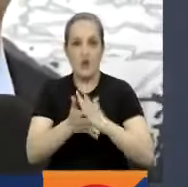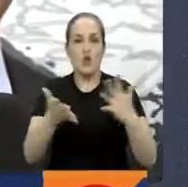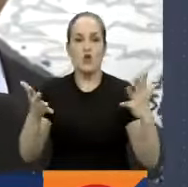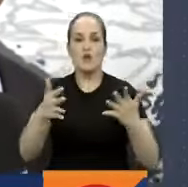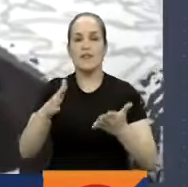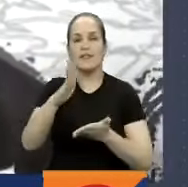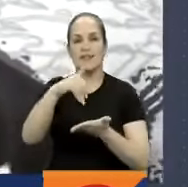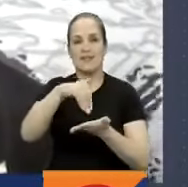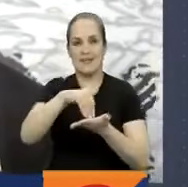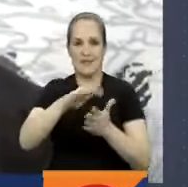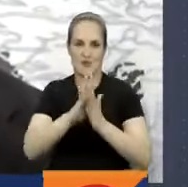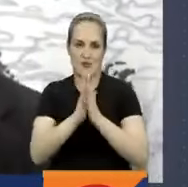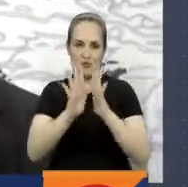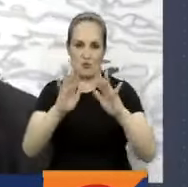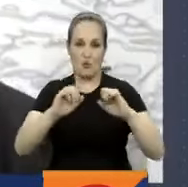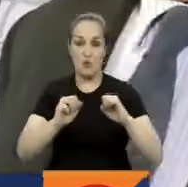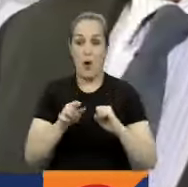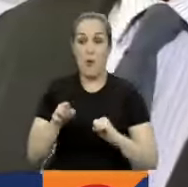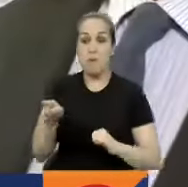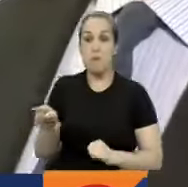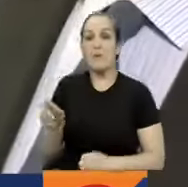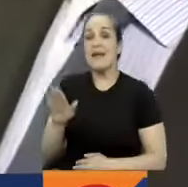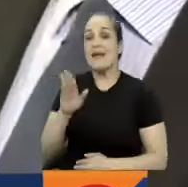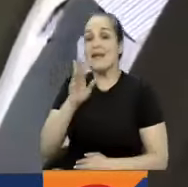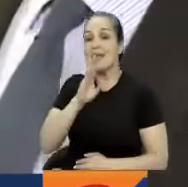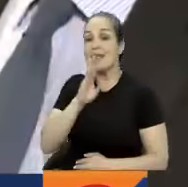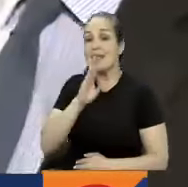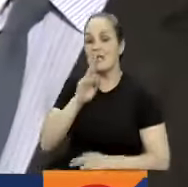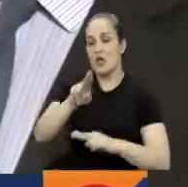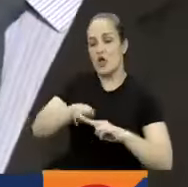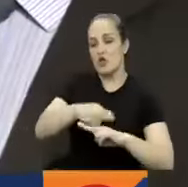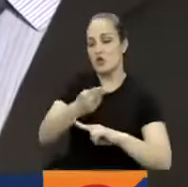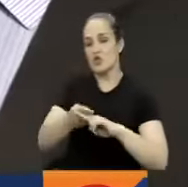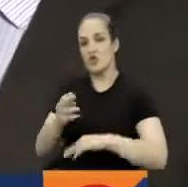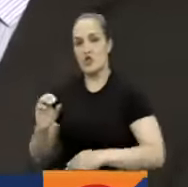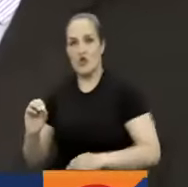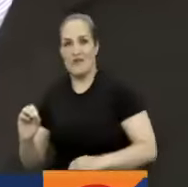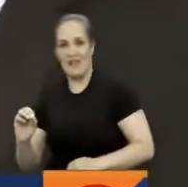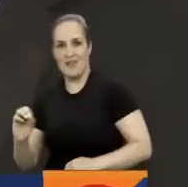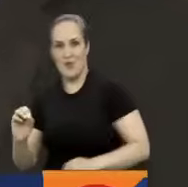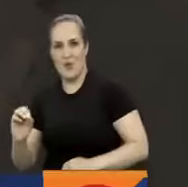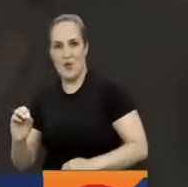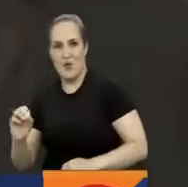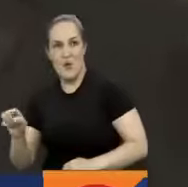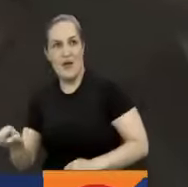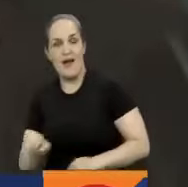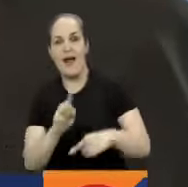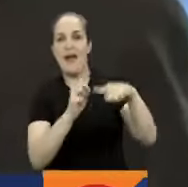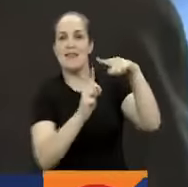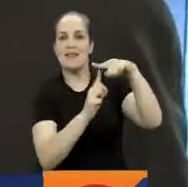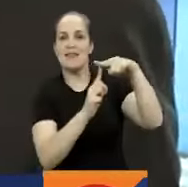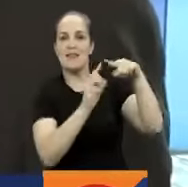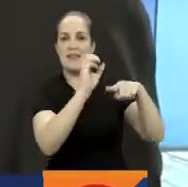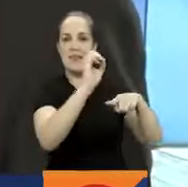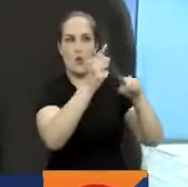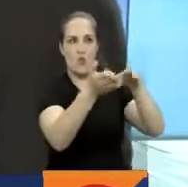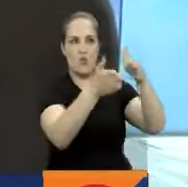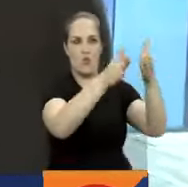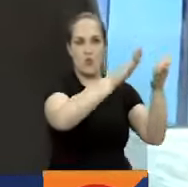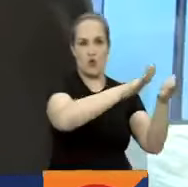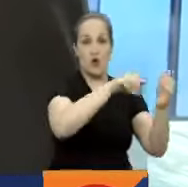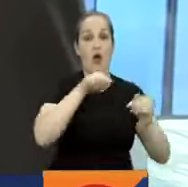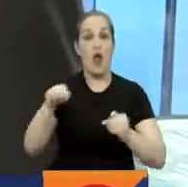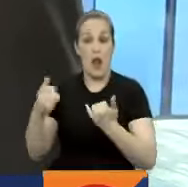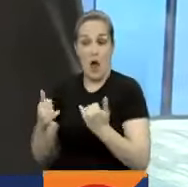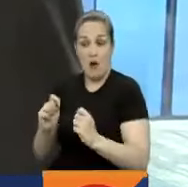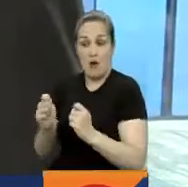acompaña el sobrino de Guillermo Cano, el director, el hoy director del Espectador, Fidel Cano, quien reacciona sobre este reconocimiento